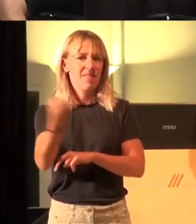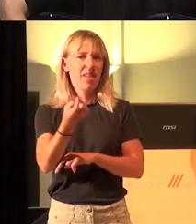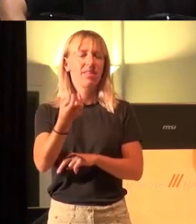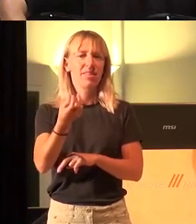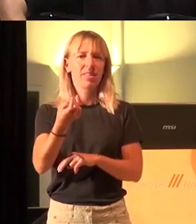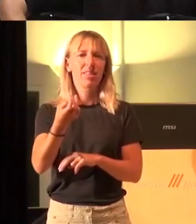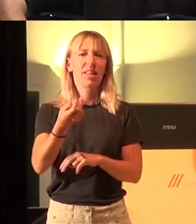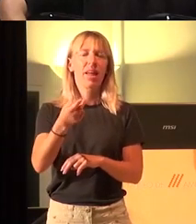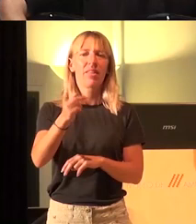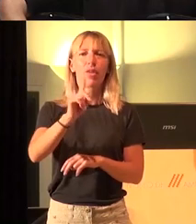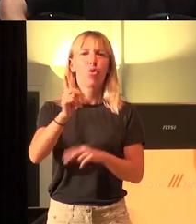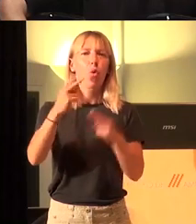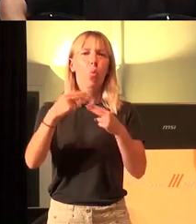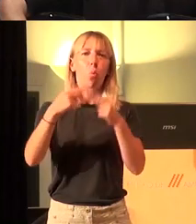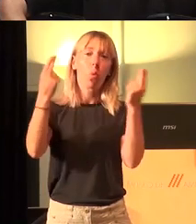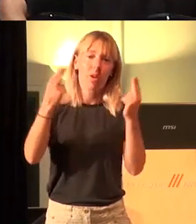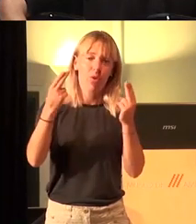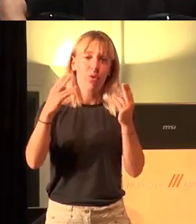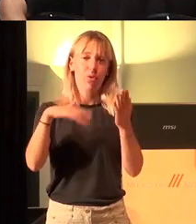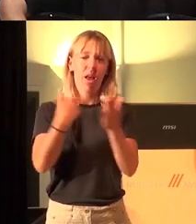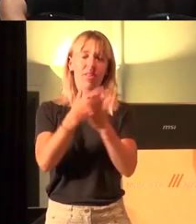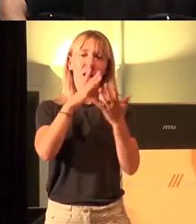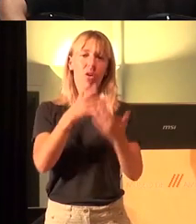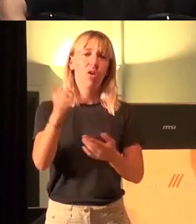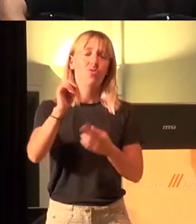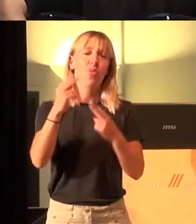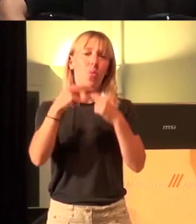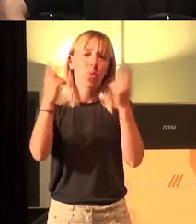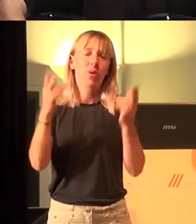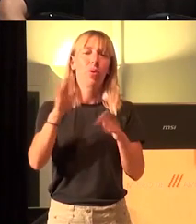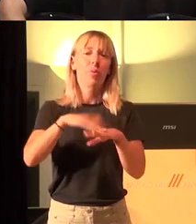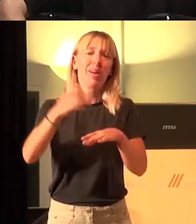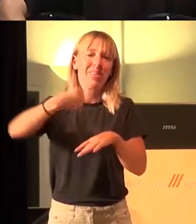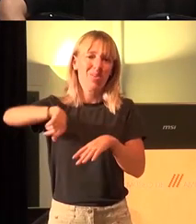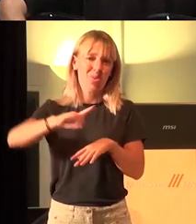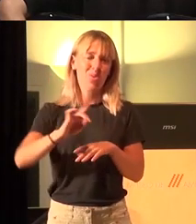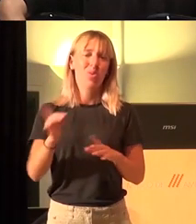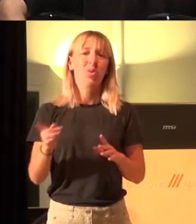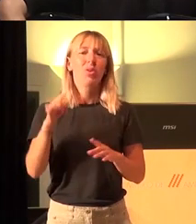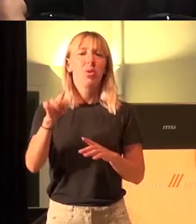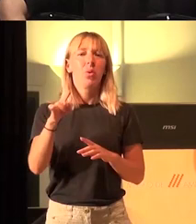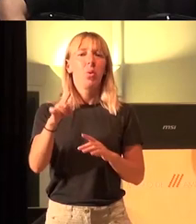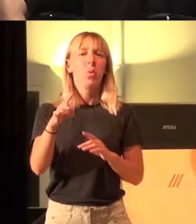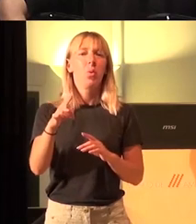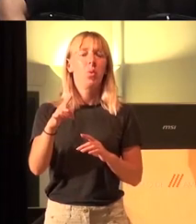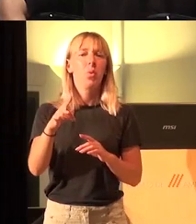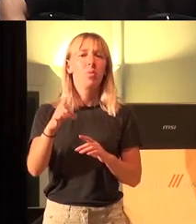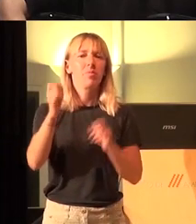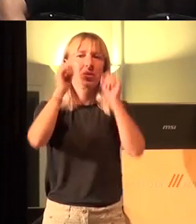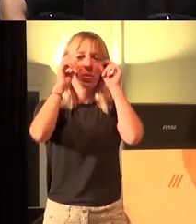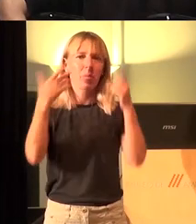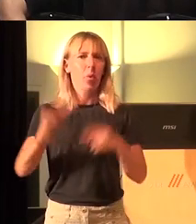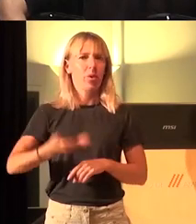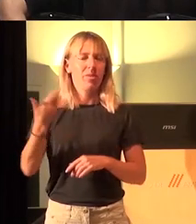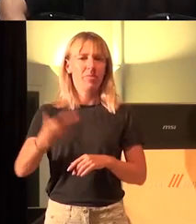de los no públicos o lo que hasta ahora eran no públicos para nosotros, que ha sido uno de los grandes descubrimientos,